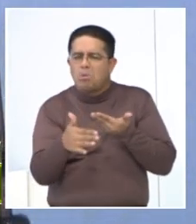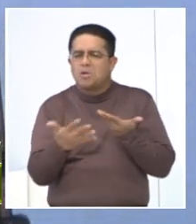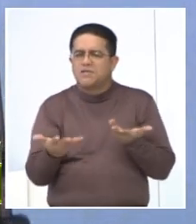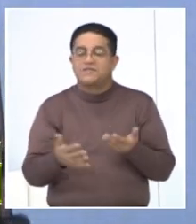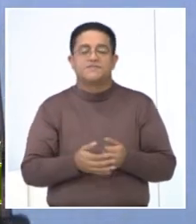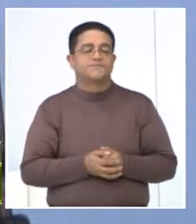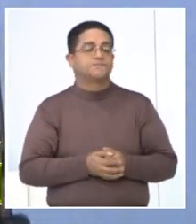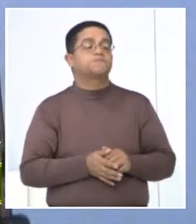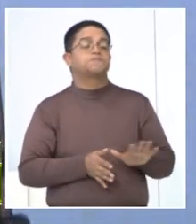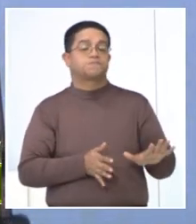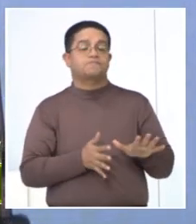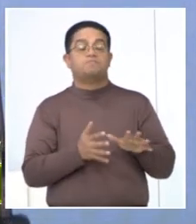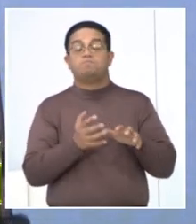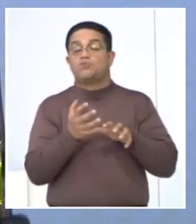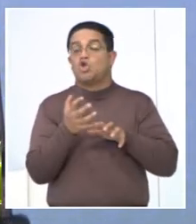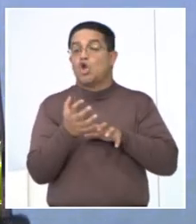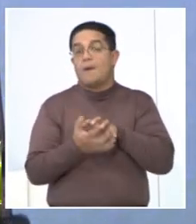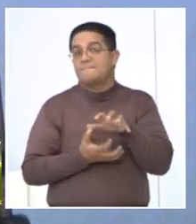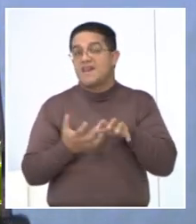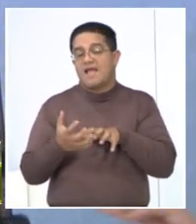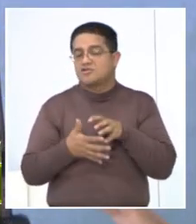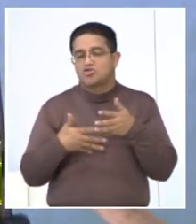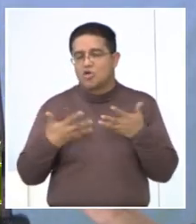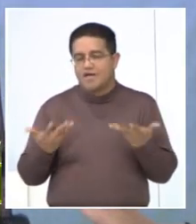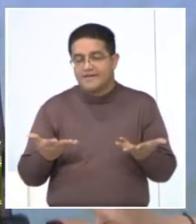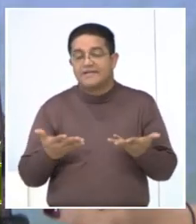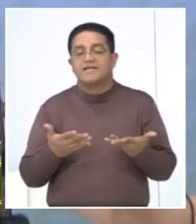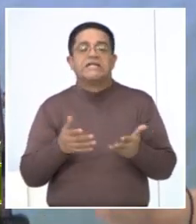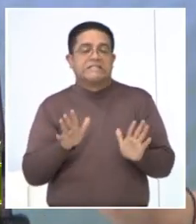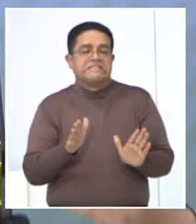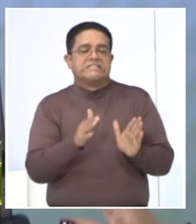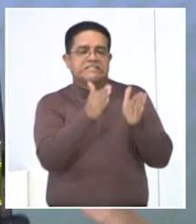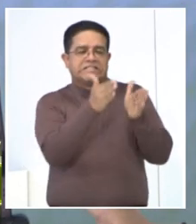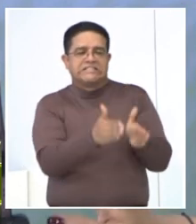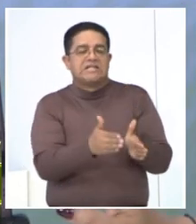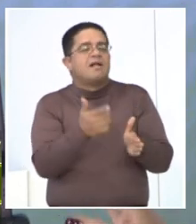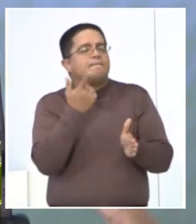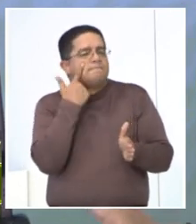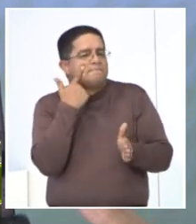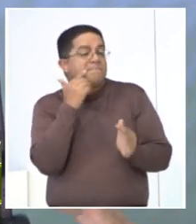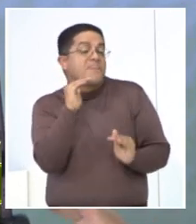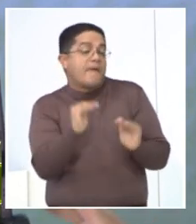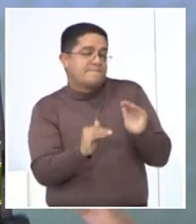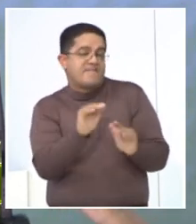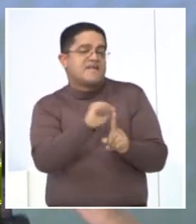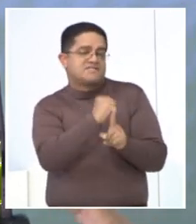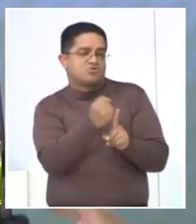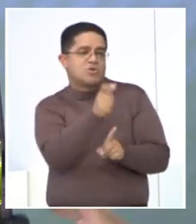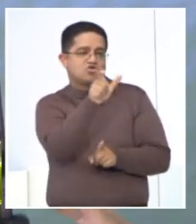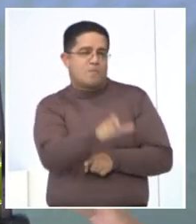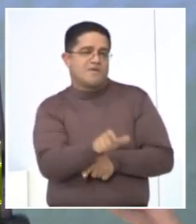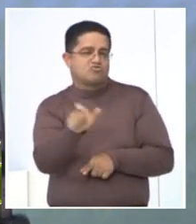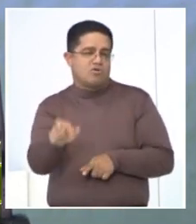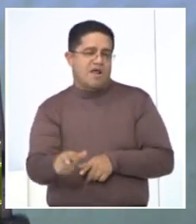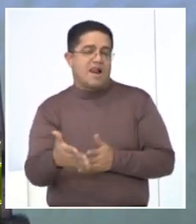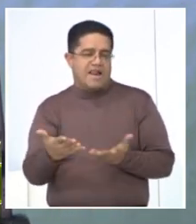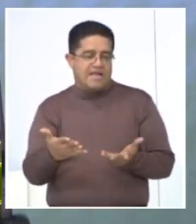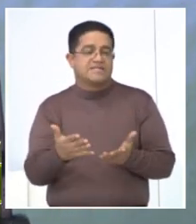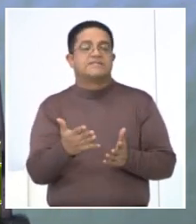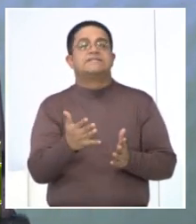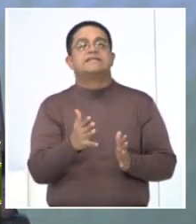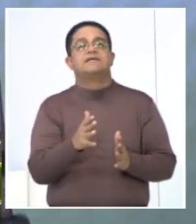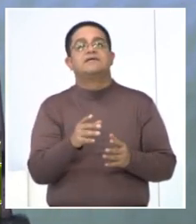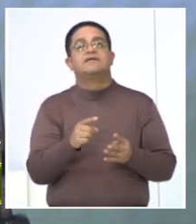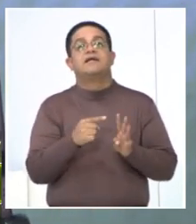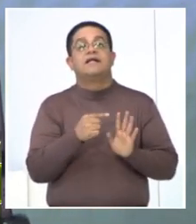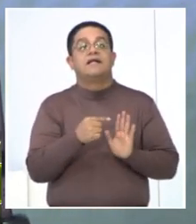Alfredo, respecto a las complicaciones, siempre se debe individualizar el contexto clínico de cada paciente. Con ello quiero enfatizar que las manifestaciones